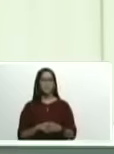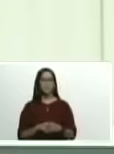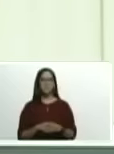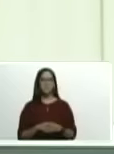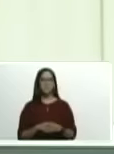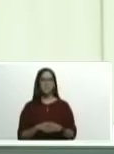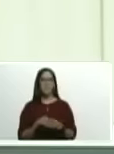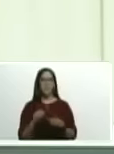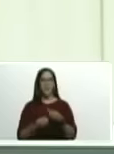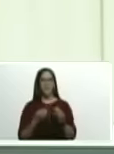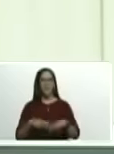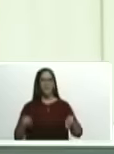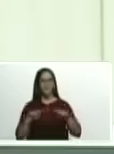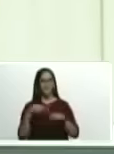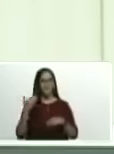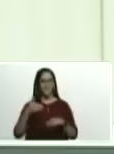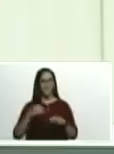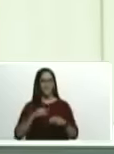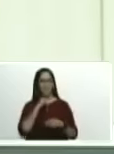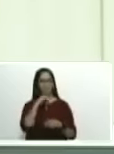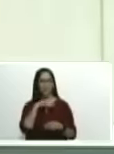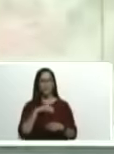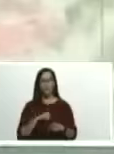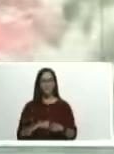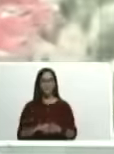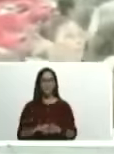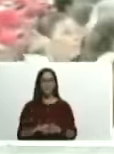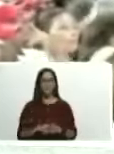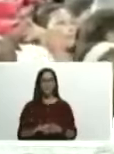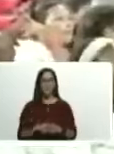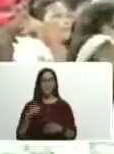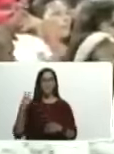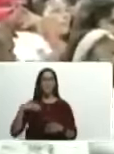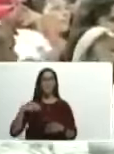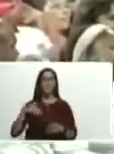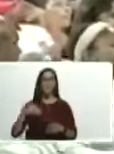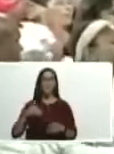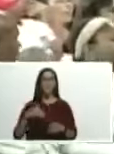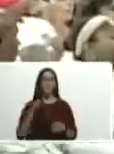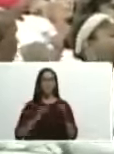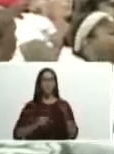haga valer sus derechos históricos, sus derechos jurídicos.